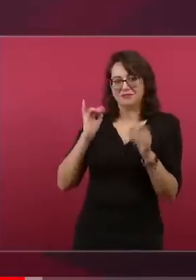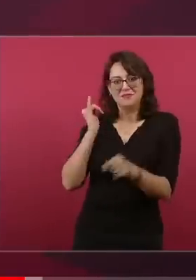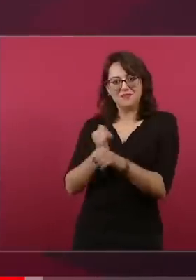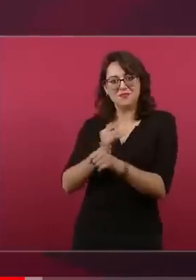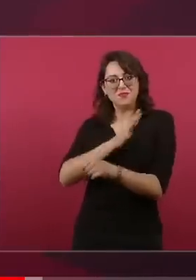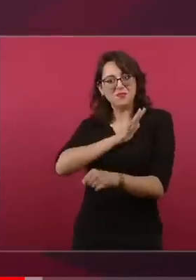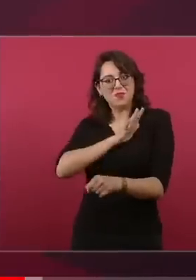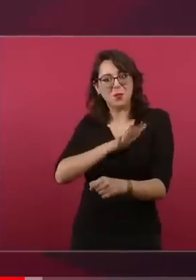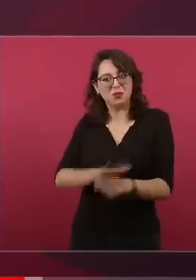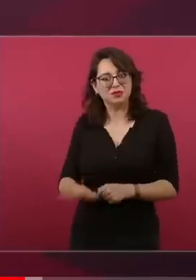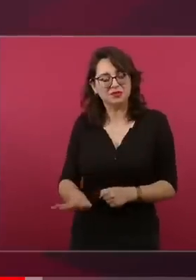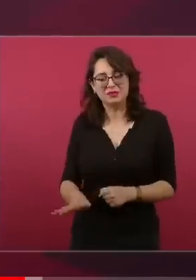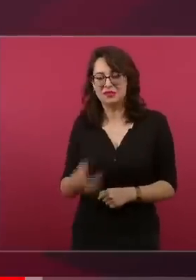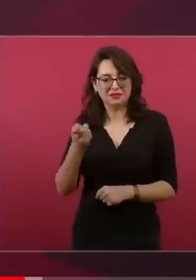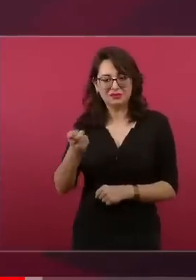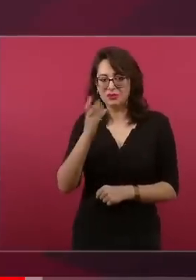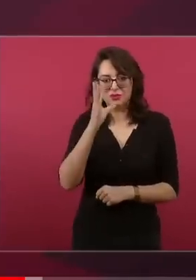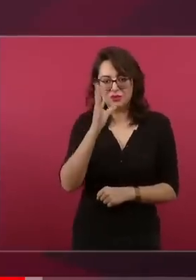hasta donde yo sé,